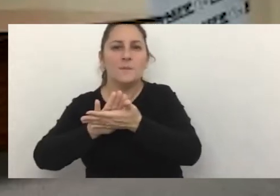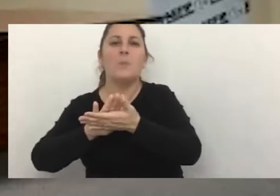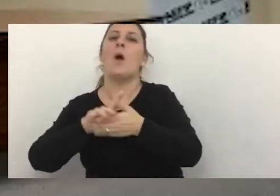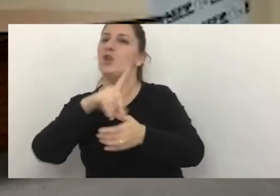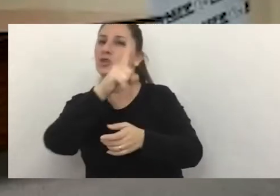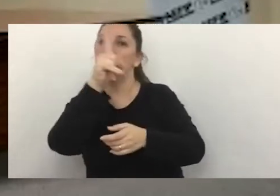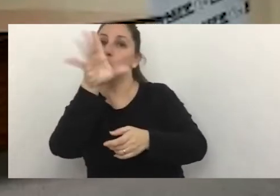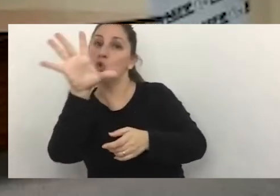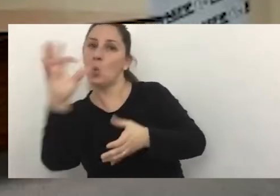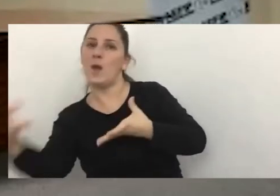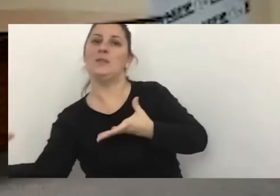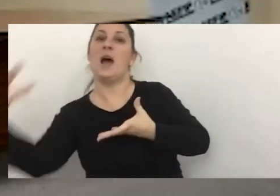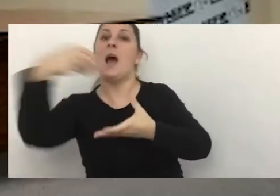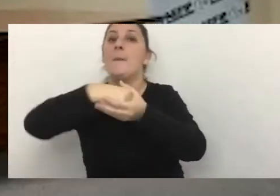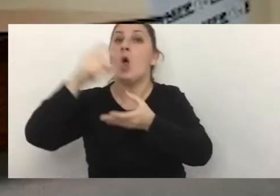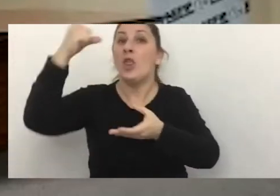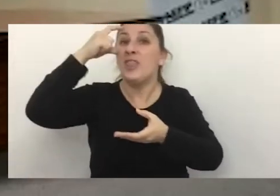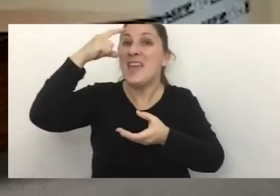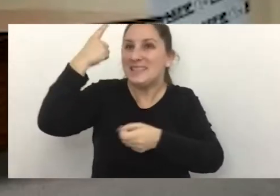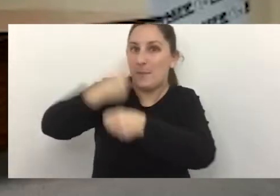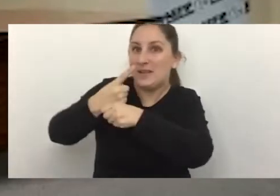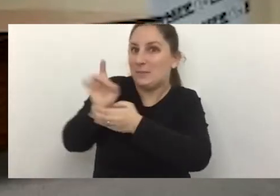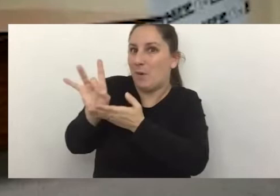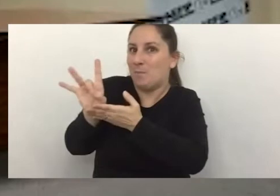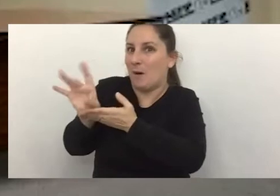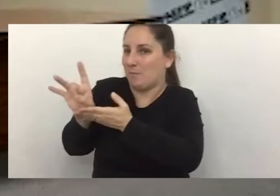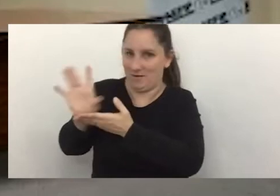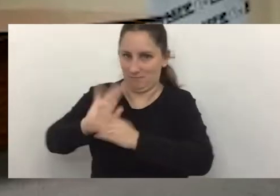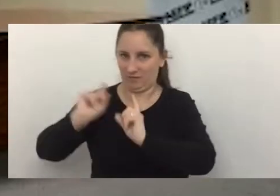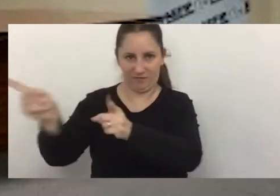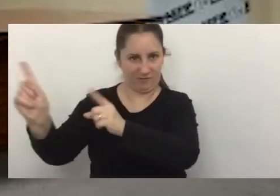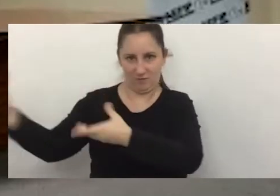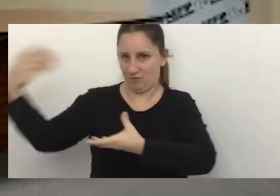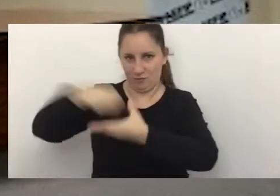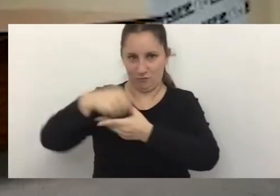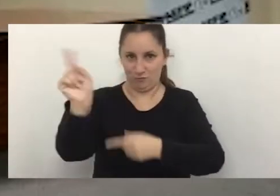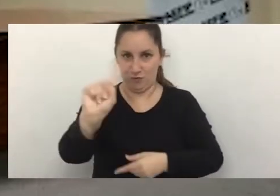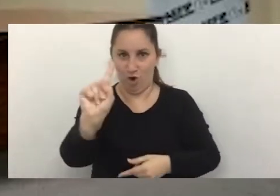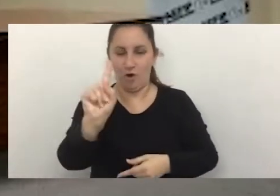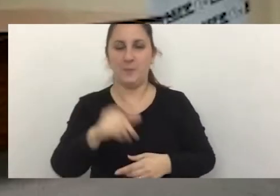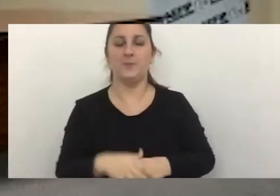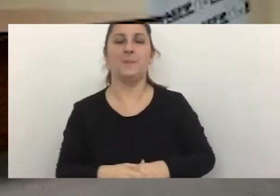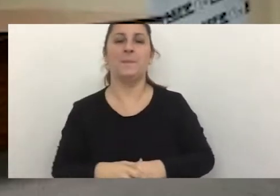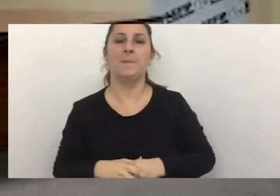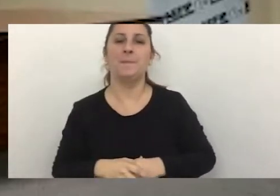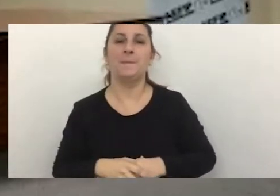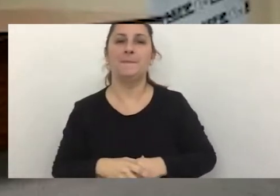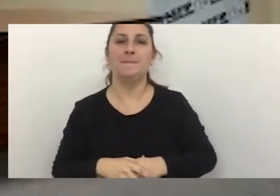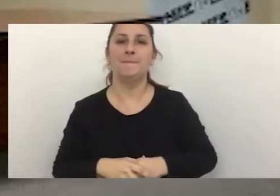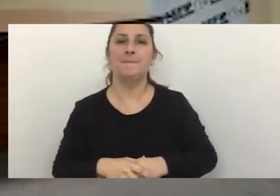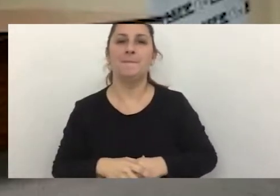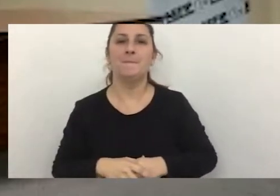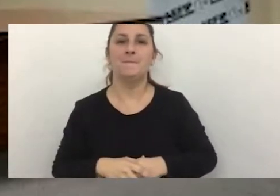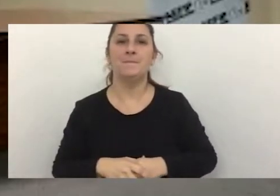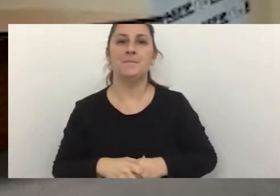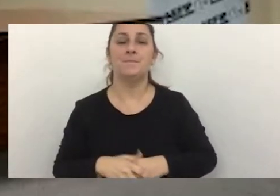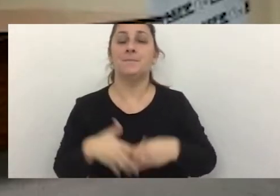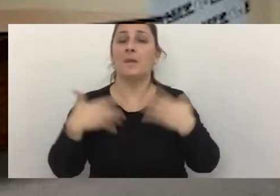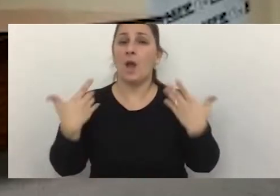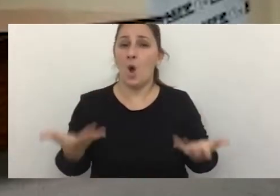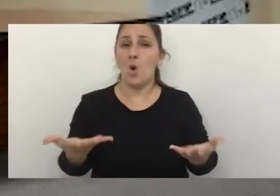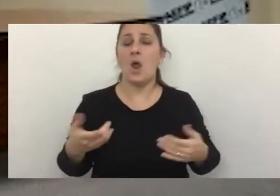a los 10 activistas. También ahí el despido obligatorio. Ahora, si